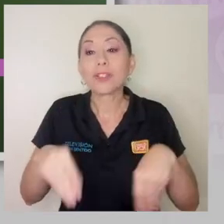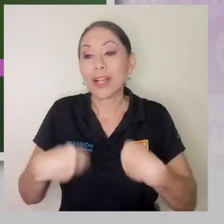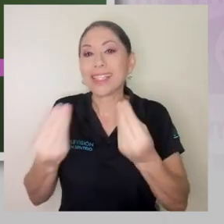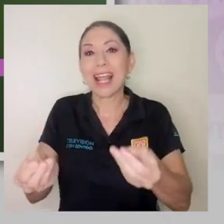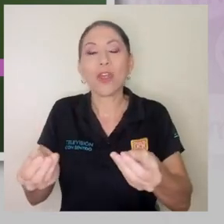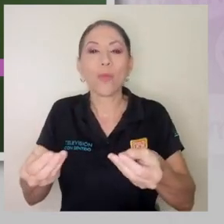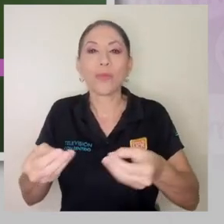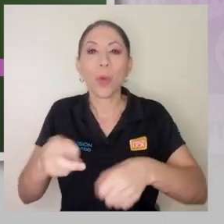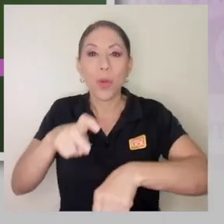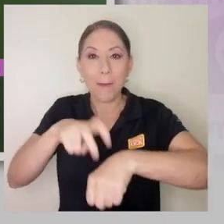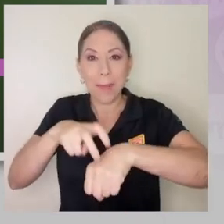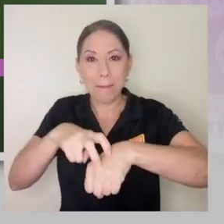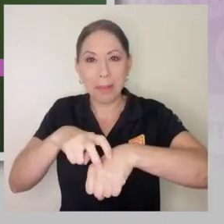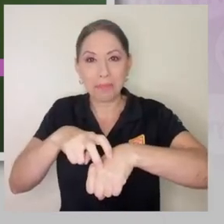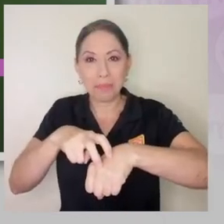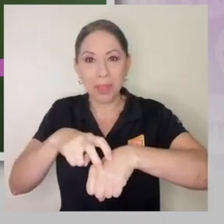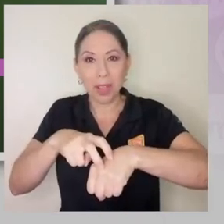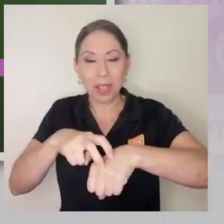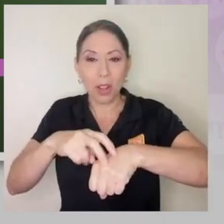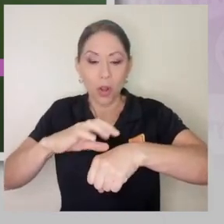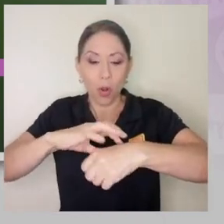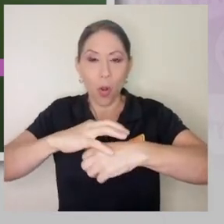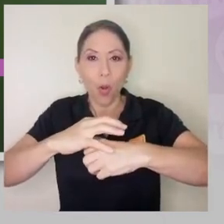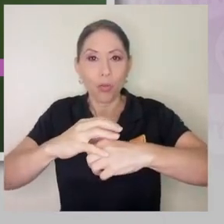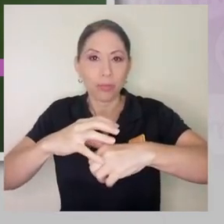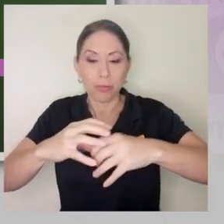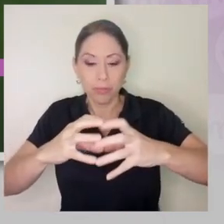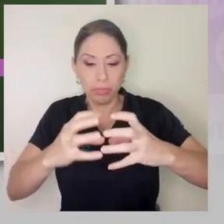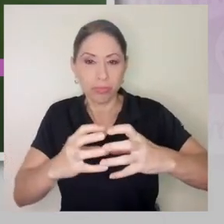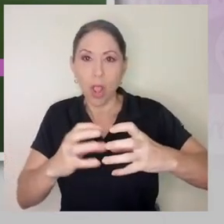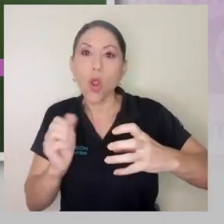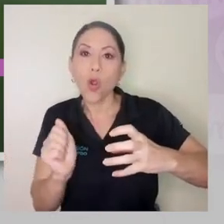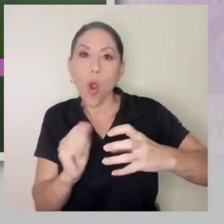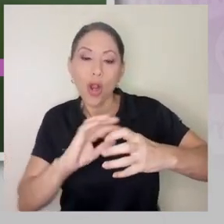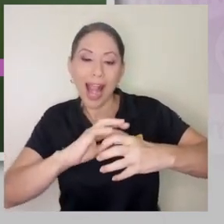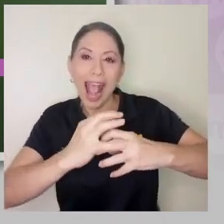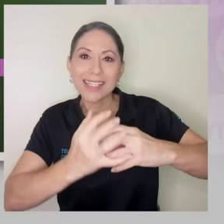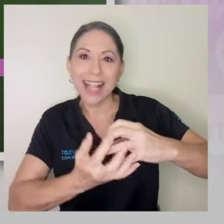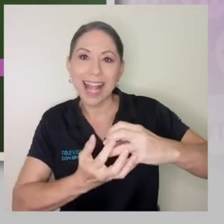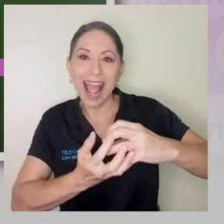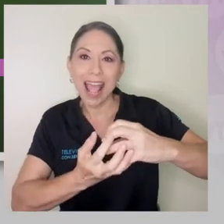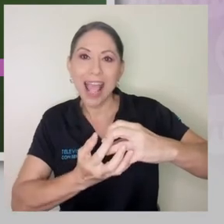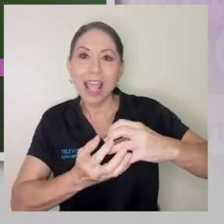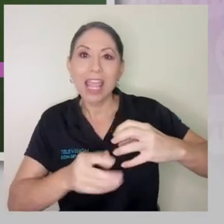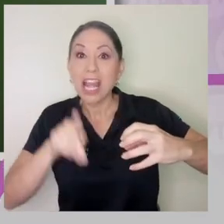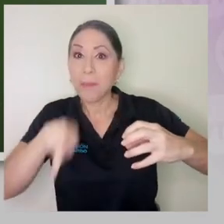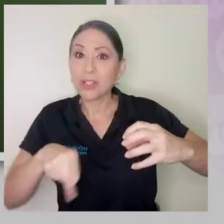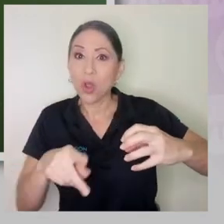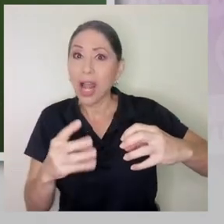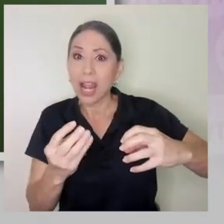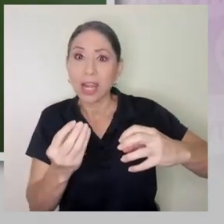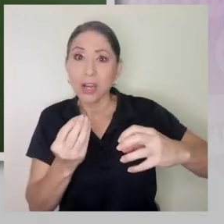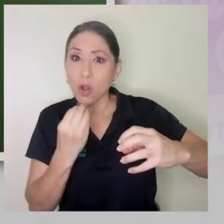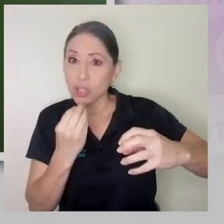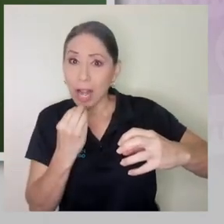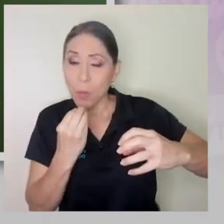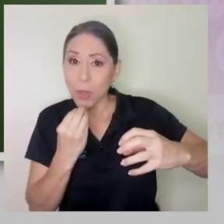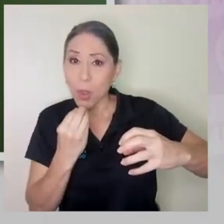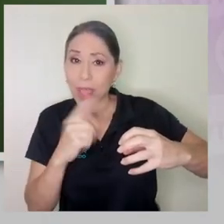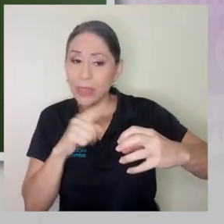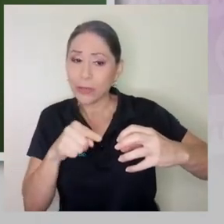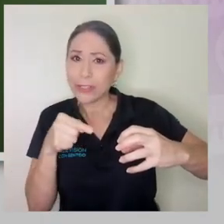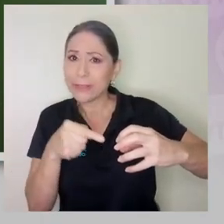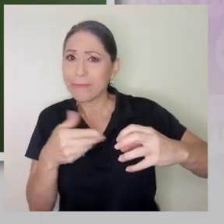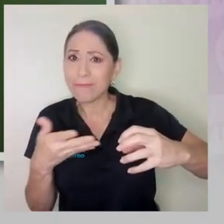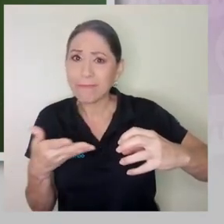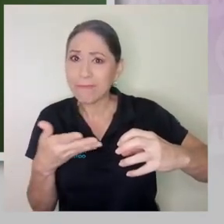una papa con cáscara y no se la comió, esa cáscara la vamos a considerar comestible o no la vamos a considerar comestible, porque la cáscara de la papa